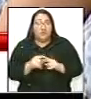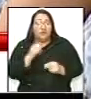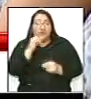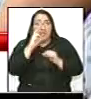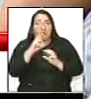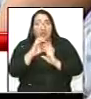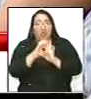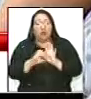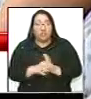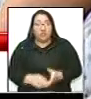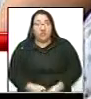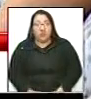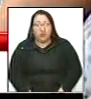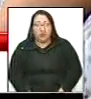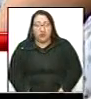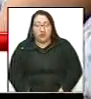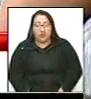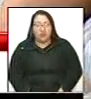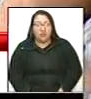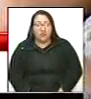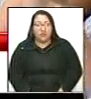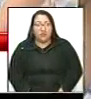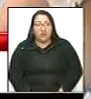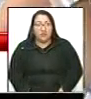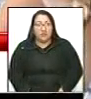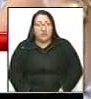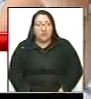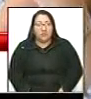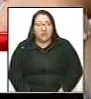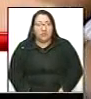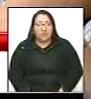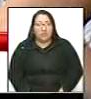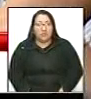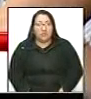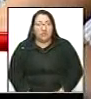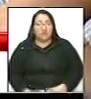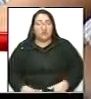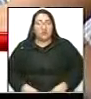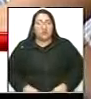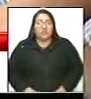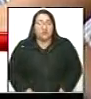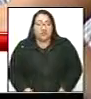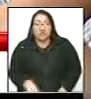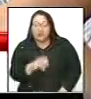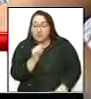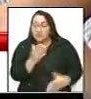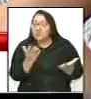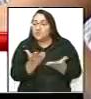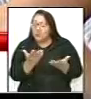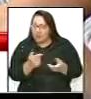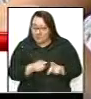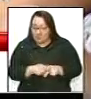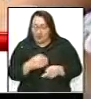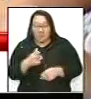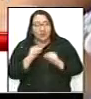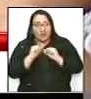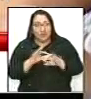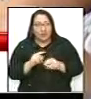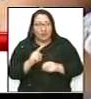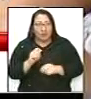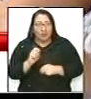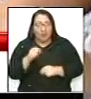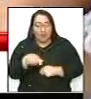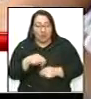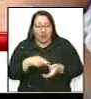infracción. Y y en el extremo también donde la Secretaría Técnica, porque